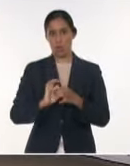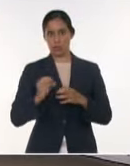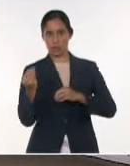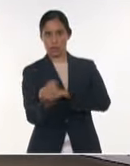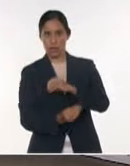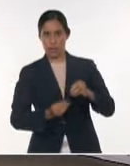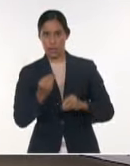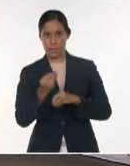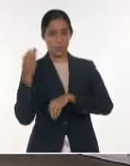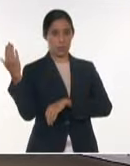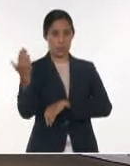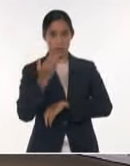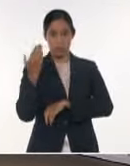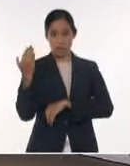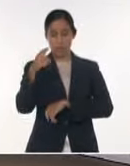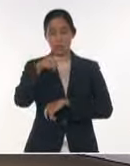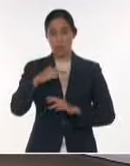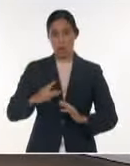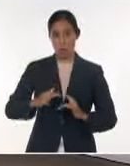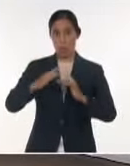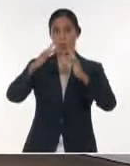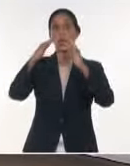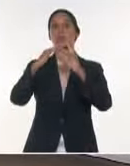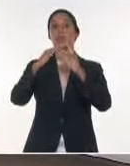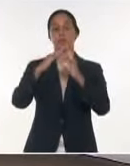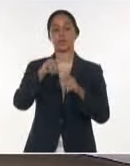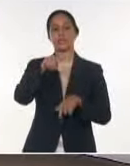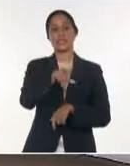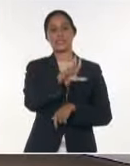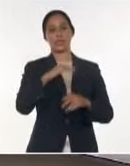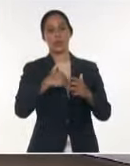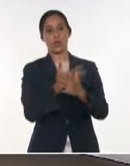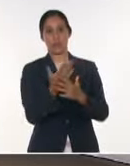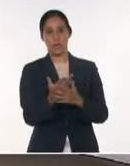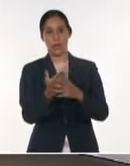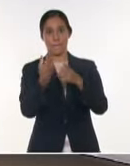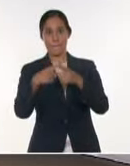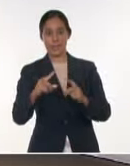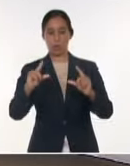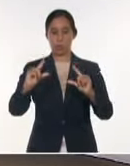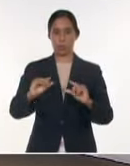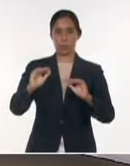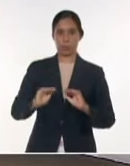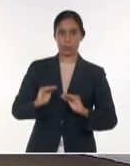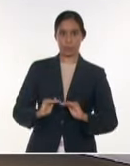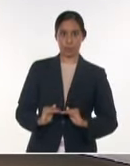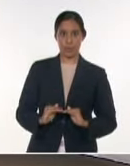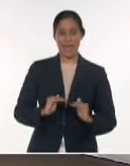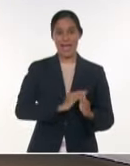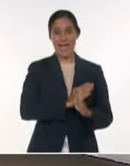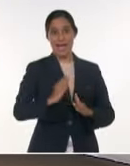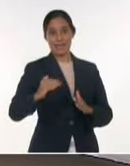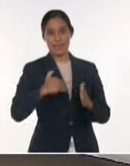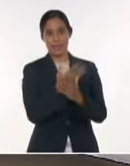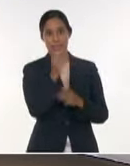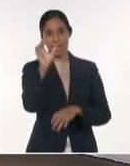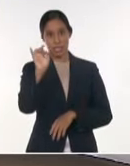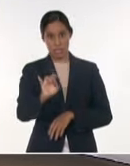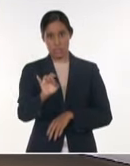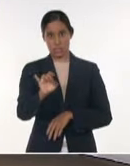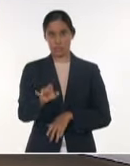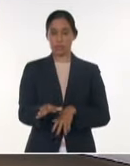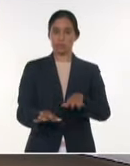uniforme. El llenado aumentó durante los primeros 5 días, pero fue descendiendo hasta el día 15 para mantenerse estable